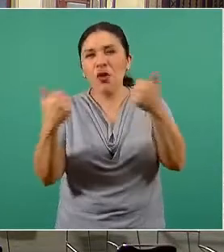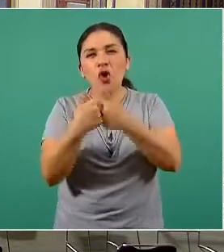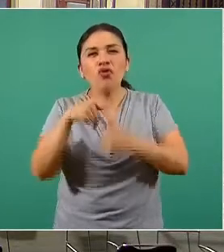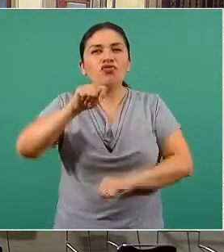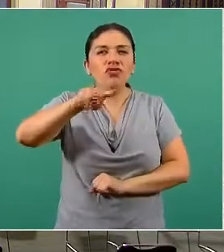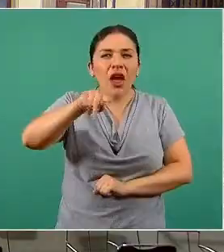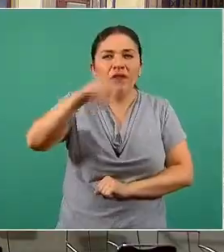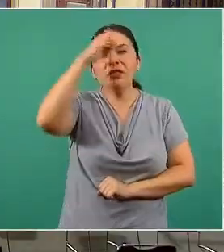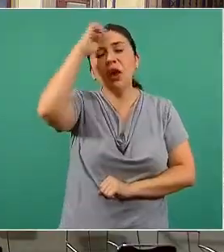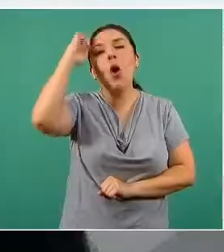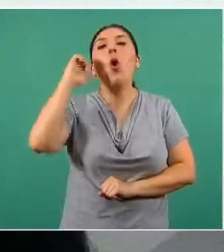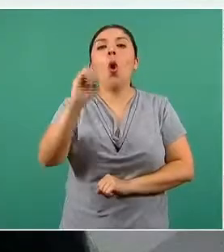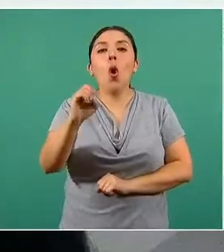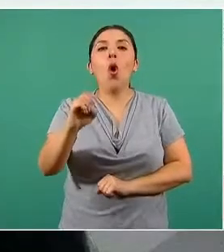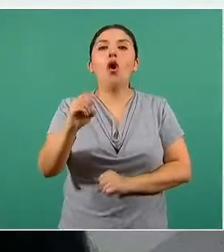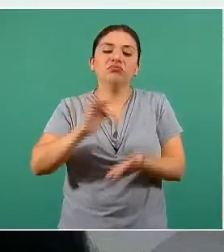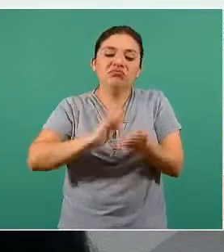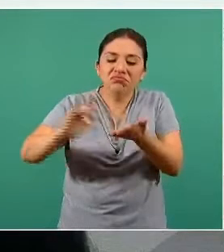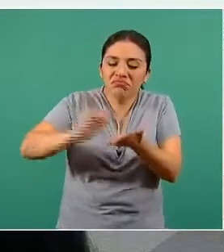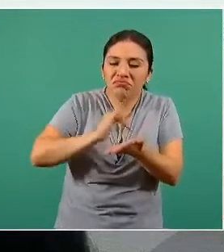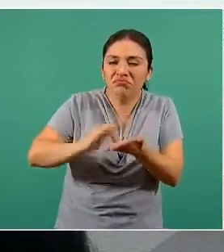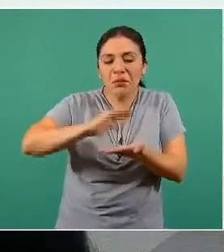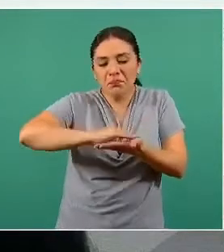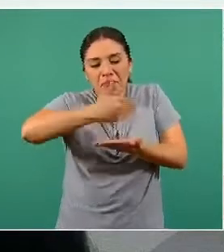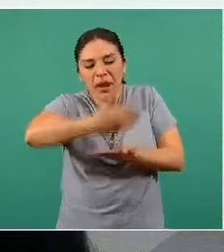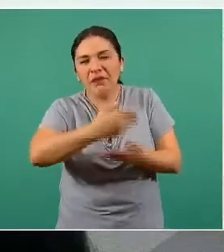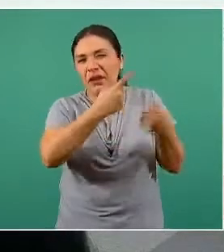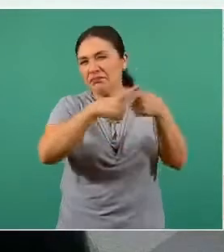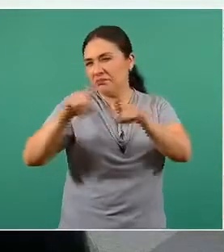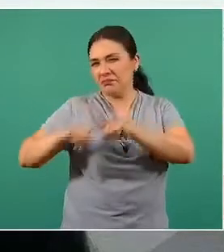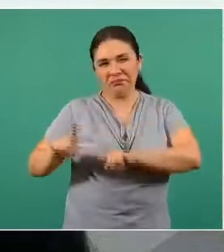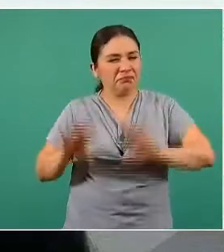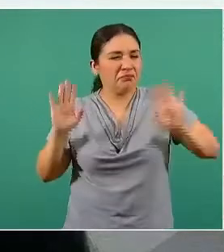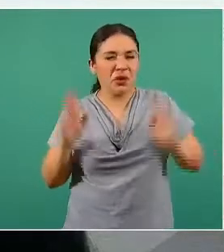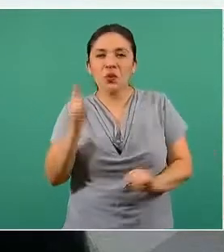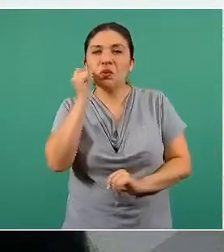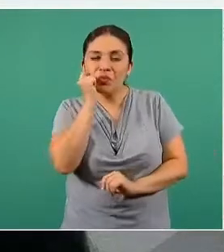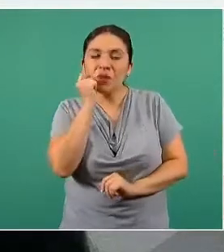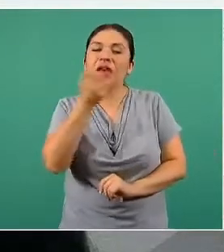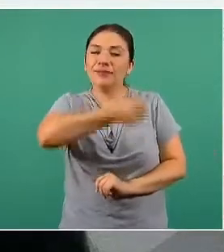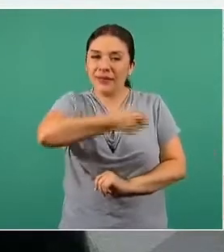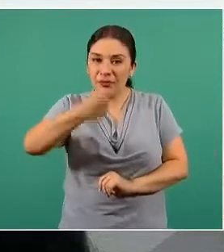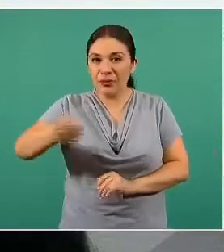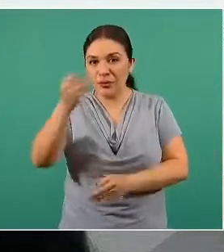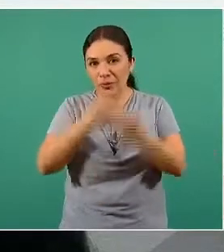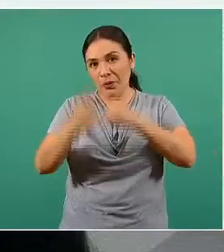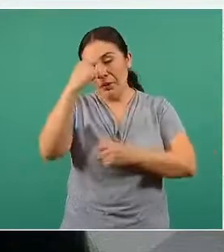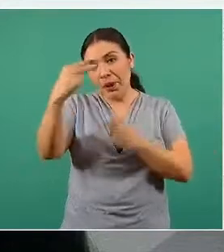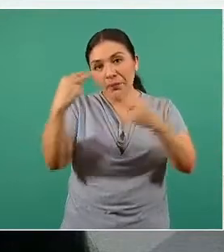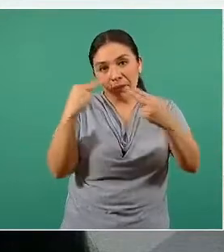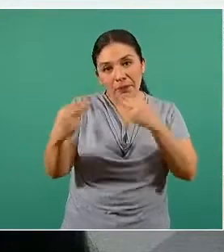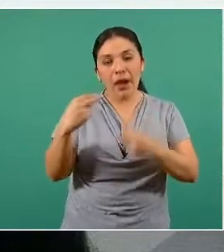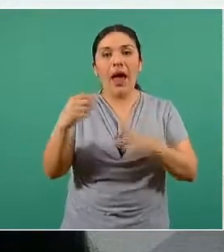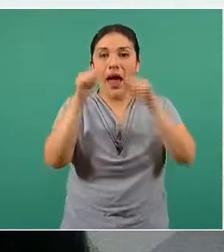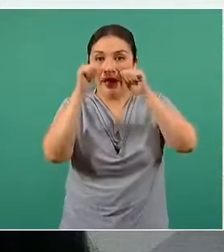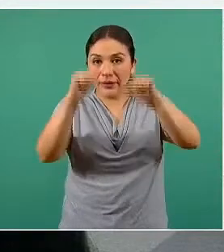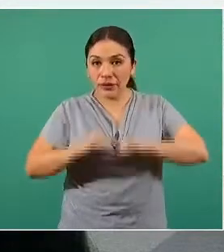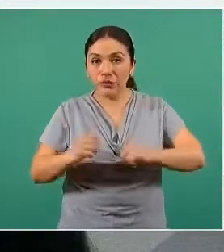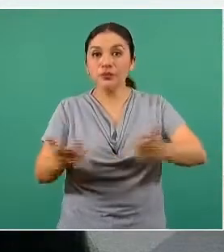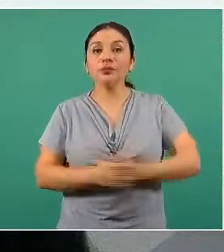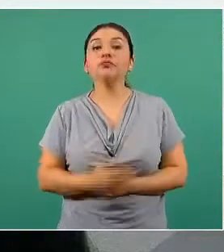su televisor, su dispositivo móvil, cualquier otra forma en que nos puedan ver o escuchar.